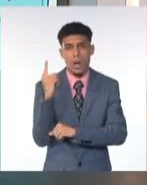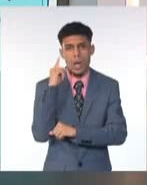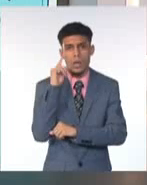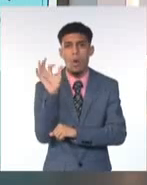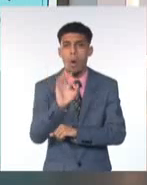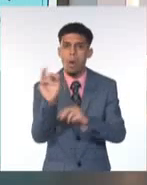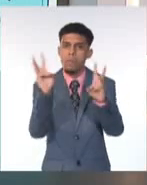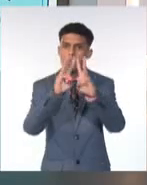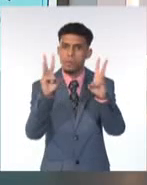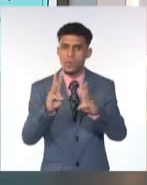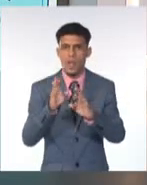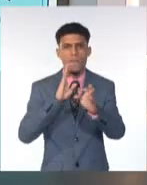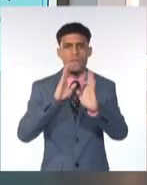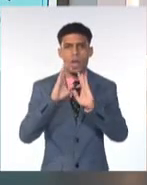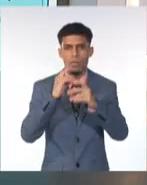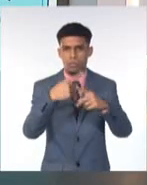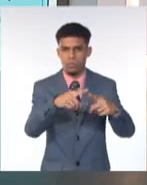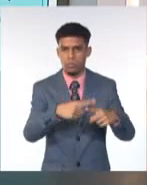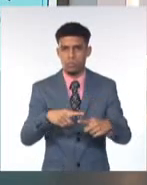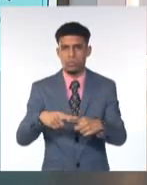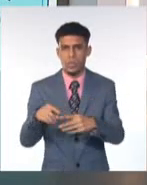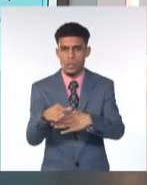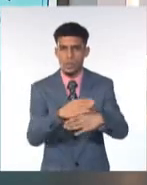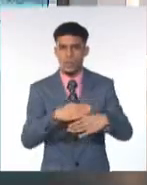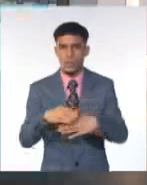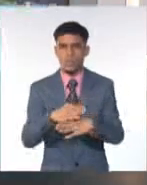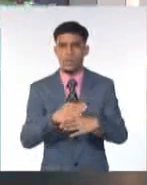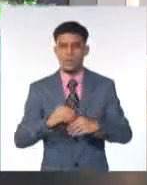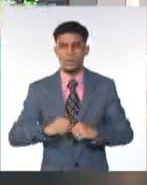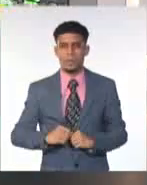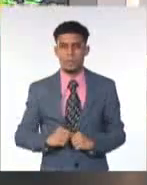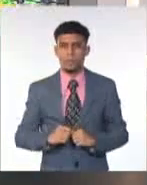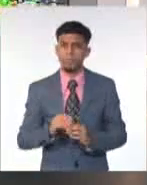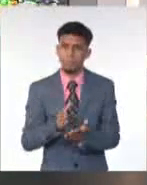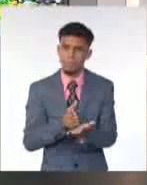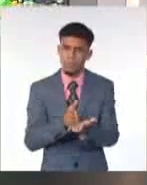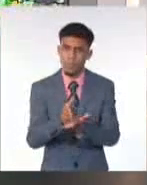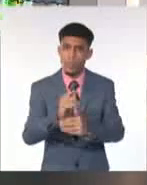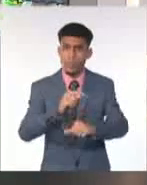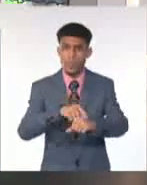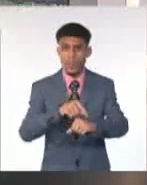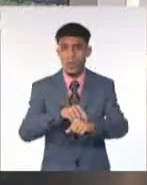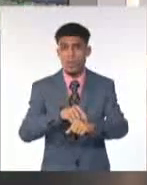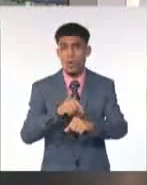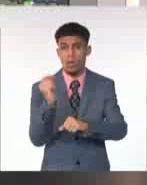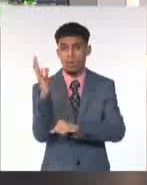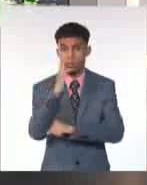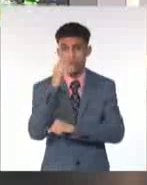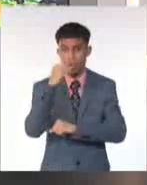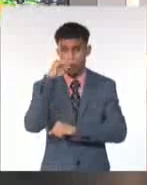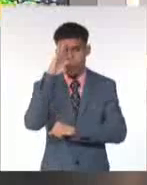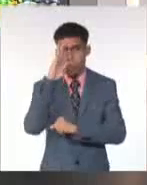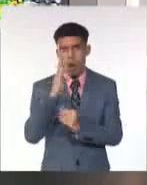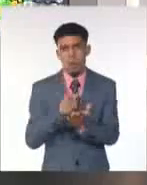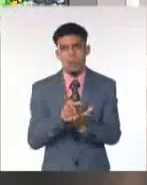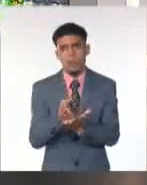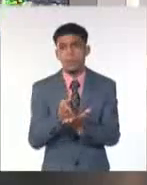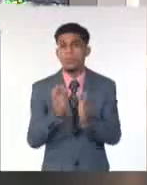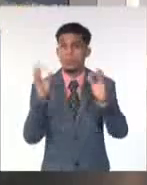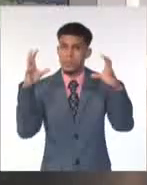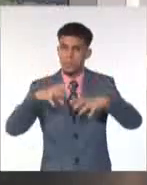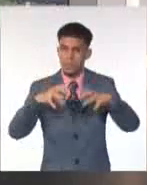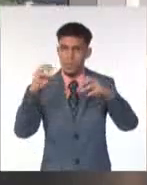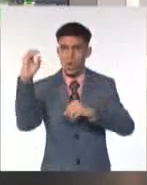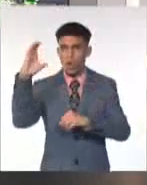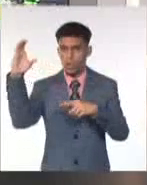oficiales del Instituto de Meteorología y de las distintas instituciones. Mientras tanto, pues el tiempo en nuestro país continúa siendo favorable para la lluvia. En la zona occidental